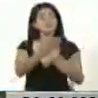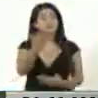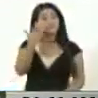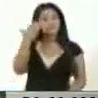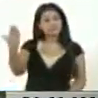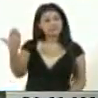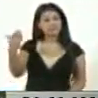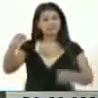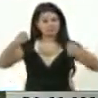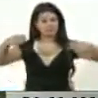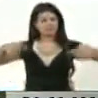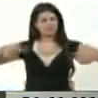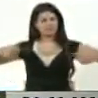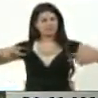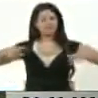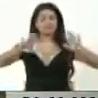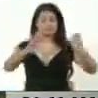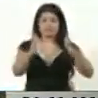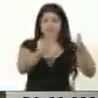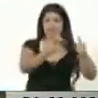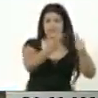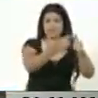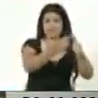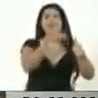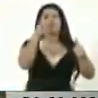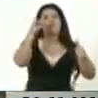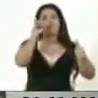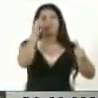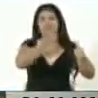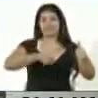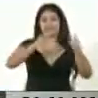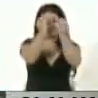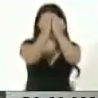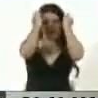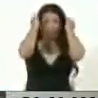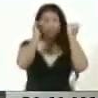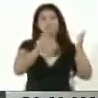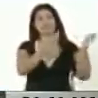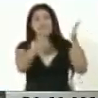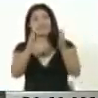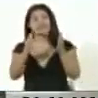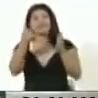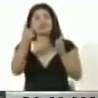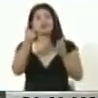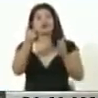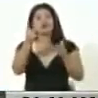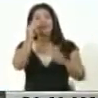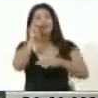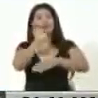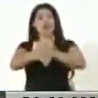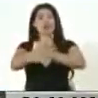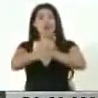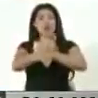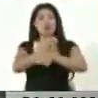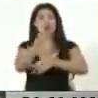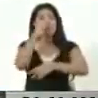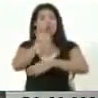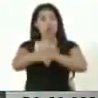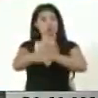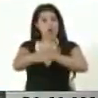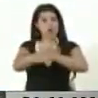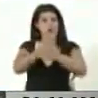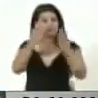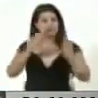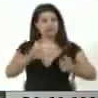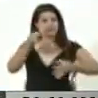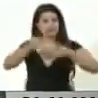Escuchábamos en principio a Evo Morales, presidente de Bolivia, escuchábamos a Rafael Ortega, a un presidente de Ecuador sobre los ataques, pero muy interesante